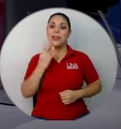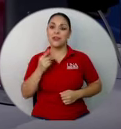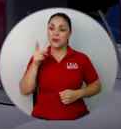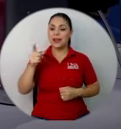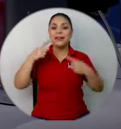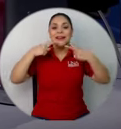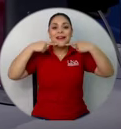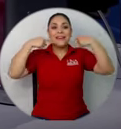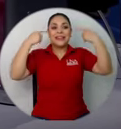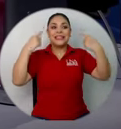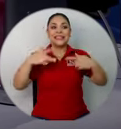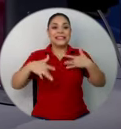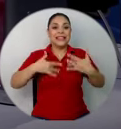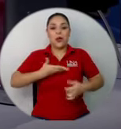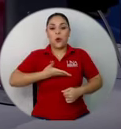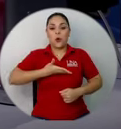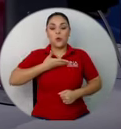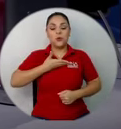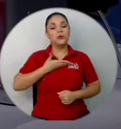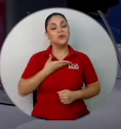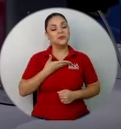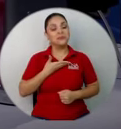este muchacho,